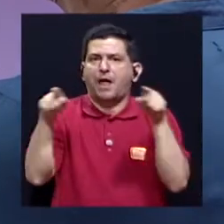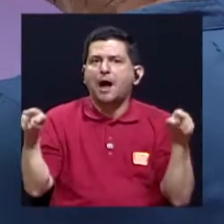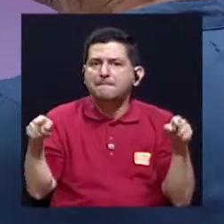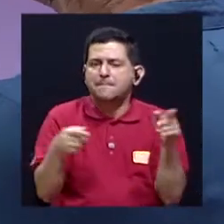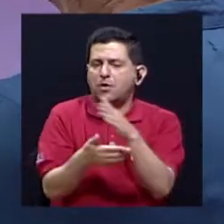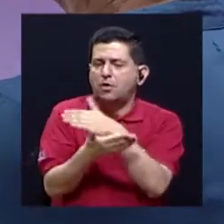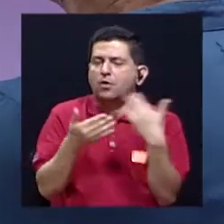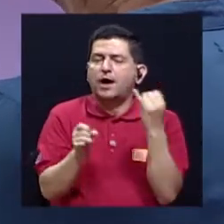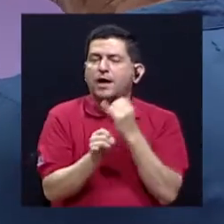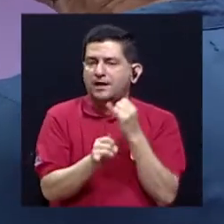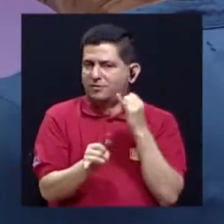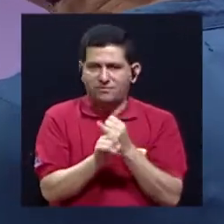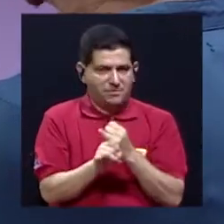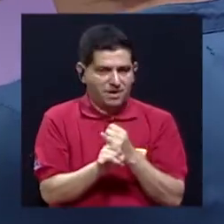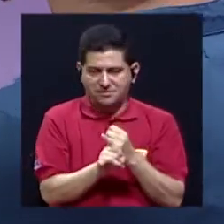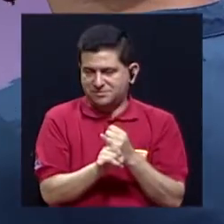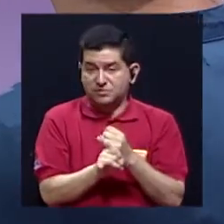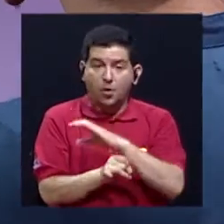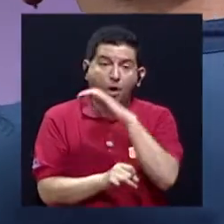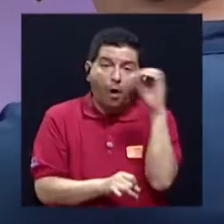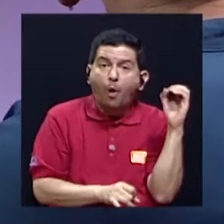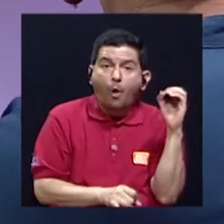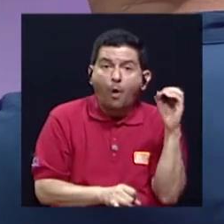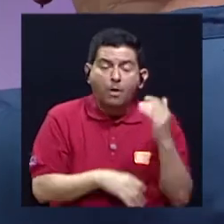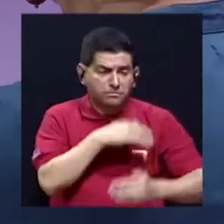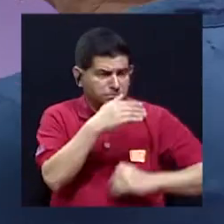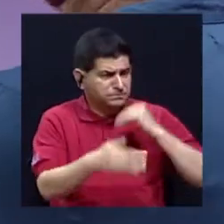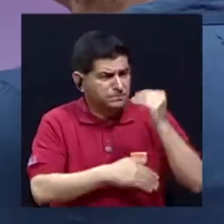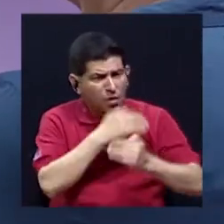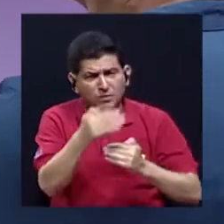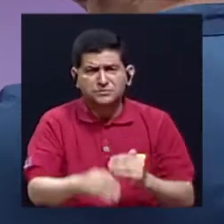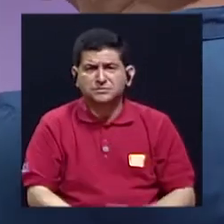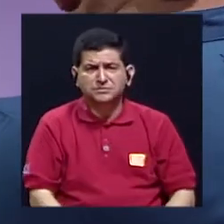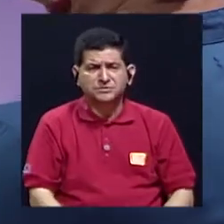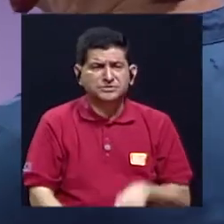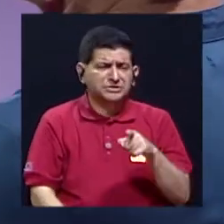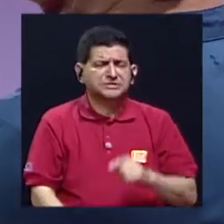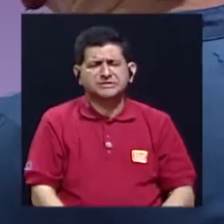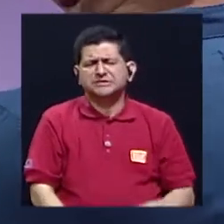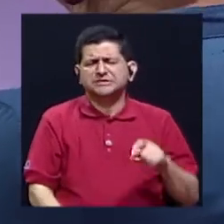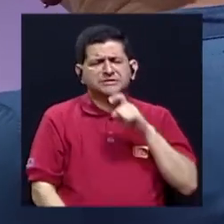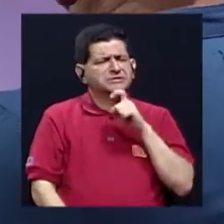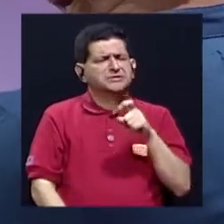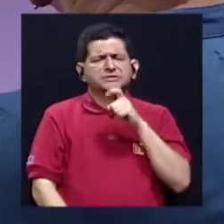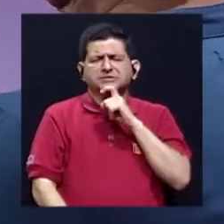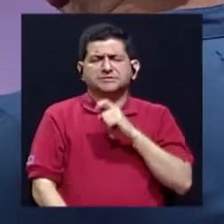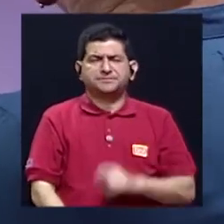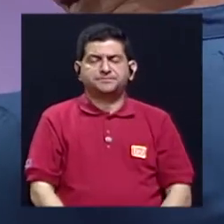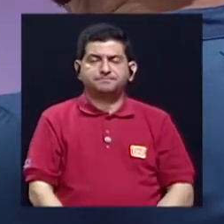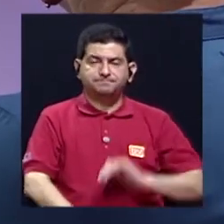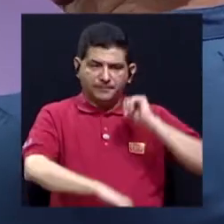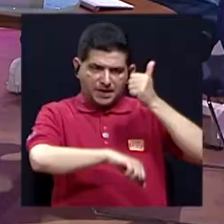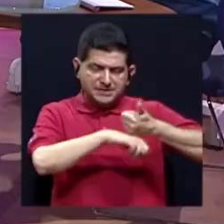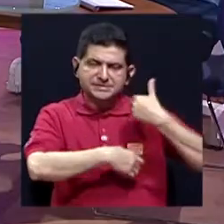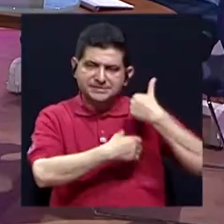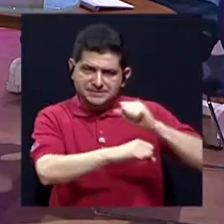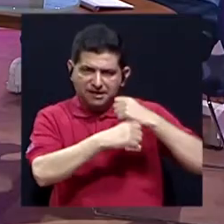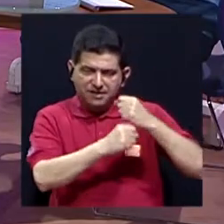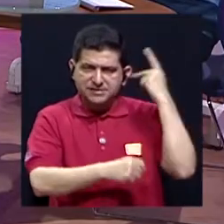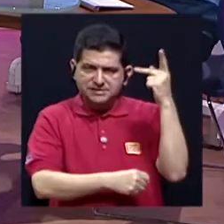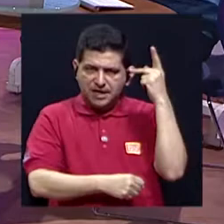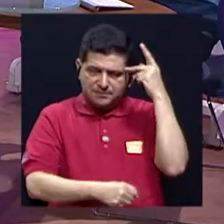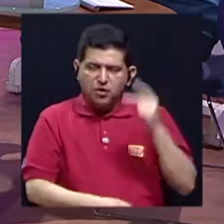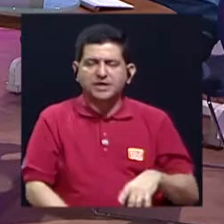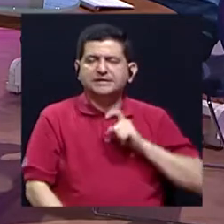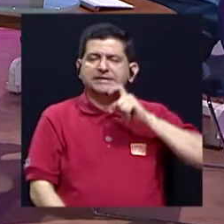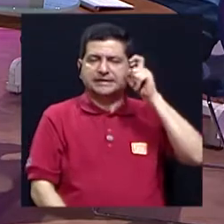en algunas instituciones, ¿verdad? O por lo menos los trámites son tan estos que son engorrosos, ¿verdad? Hay que implementar en la municipalidad las políticas